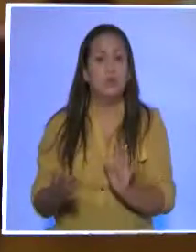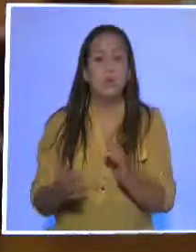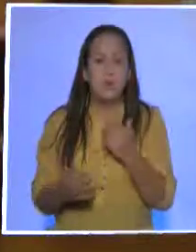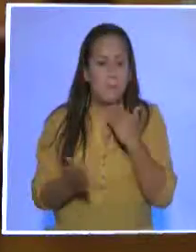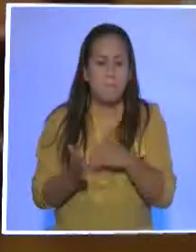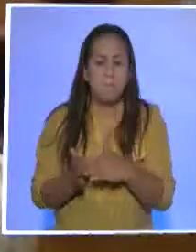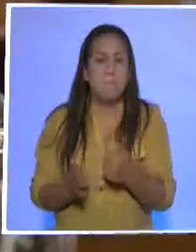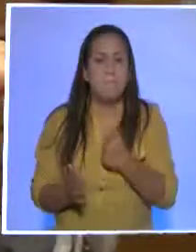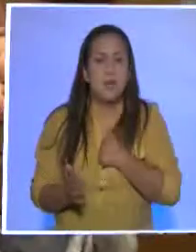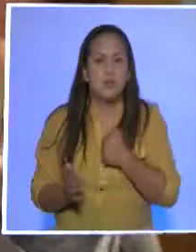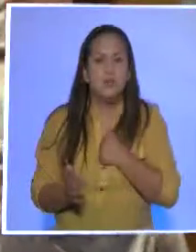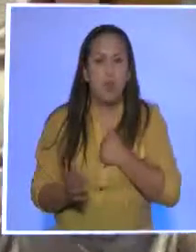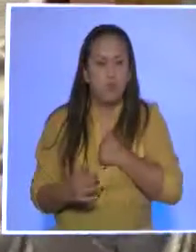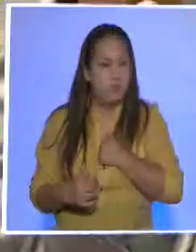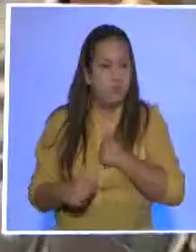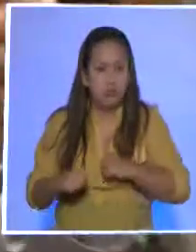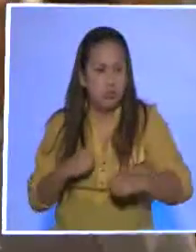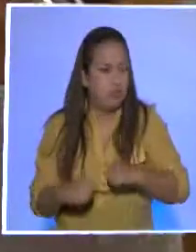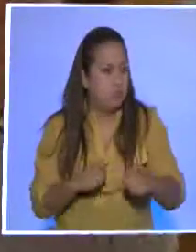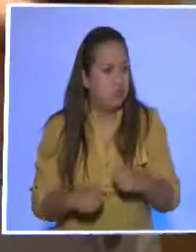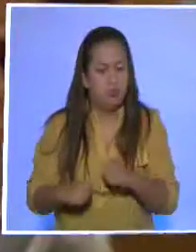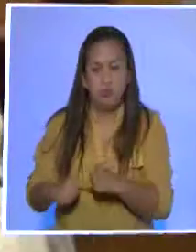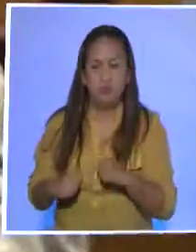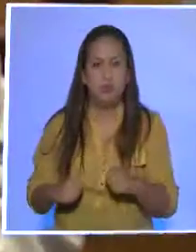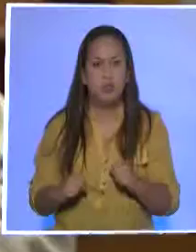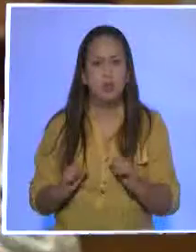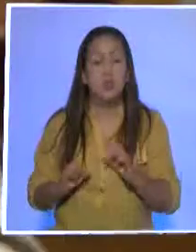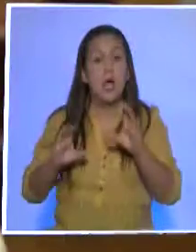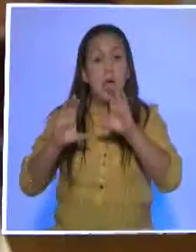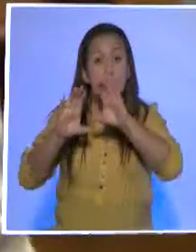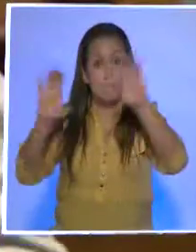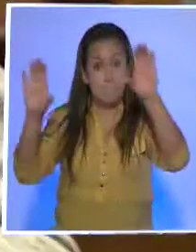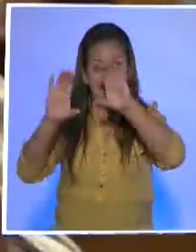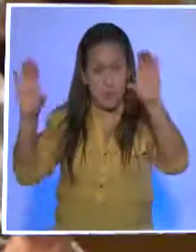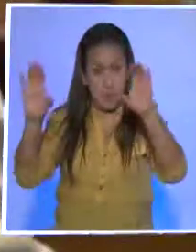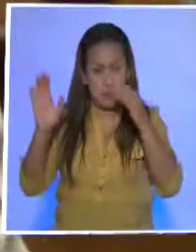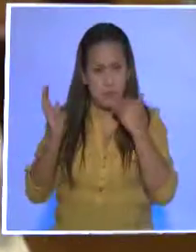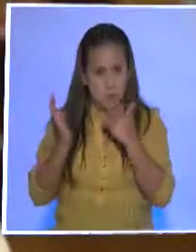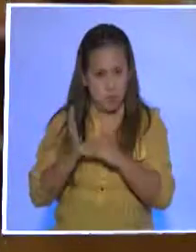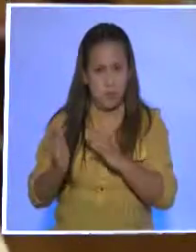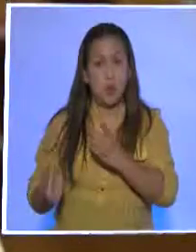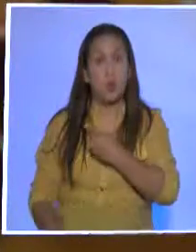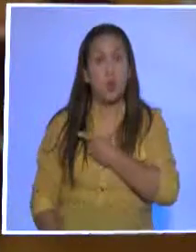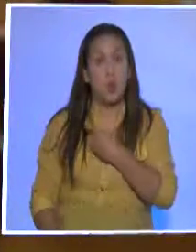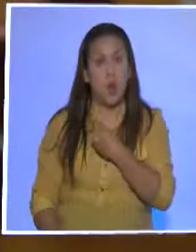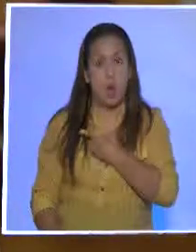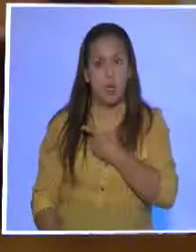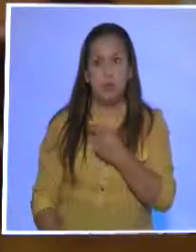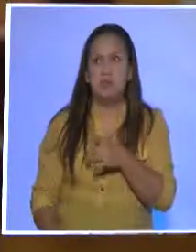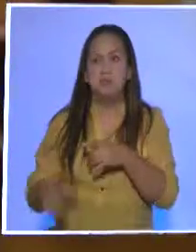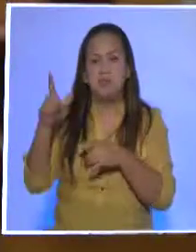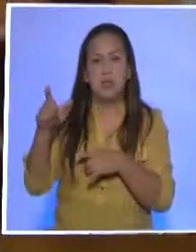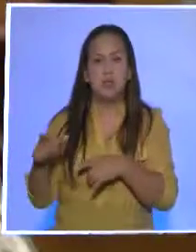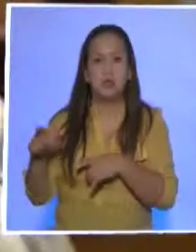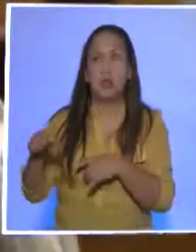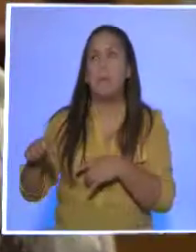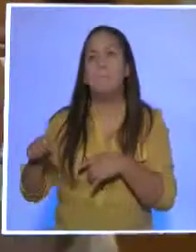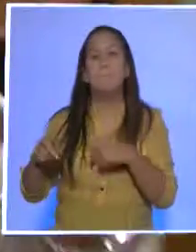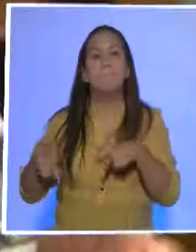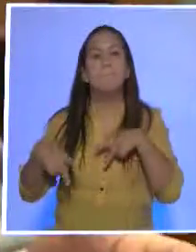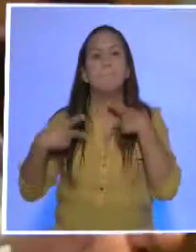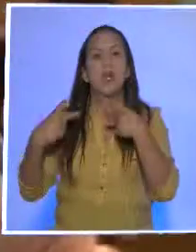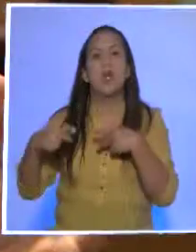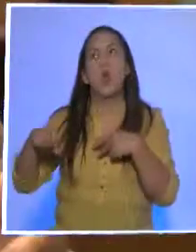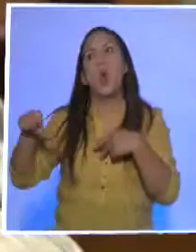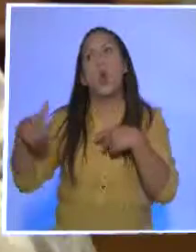de empresas que han sido está en las cuales sus dueños extranjeros que se llevaron